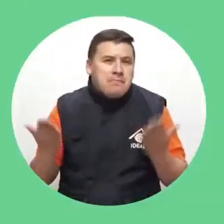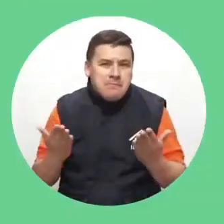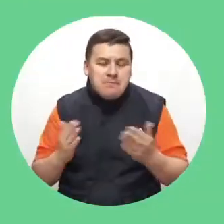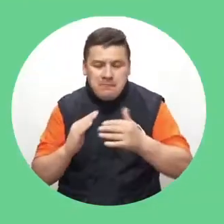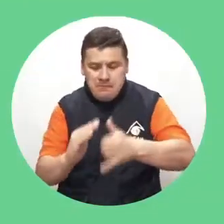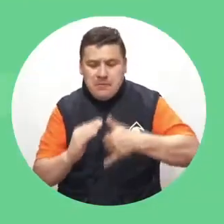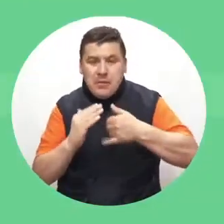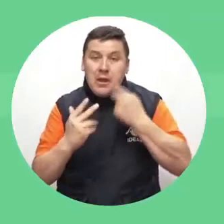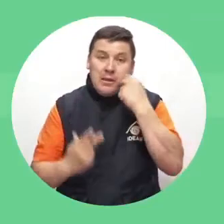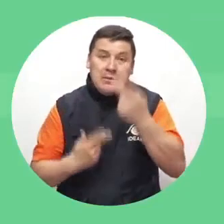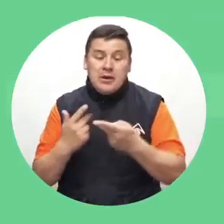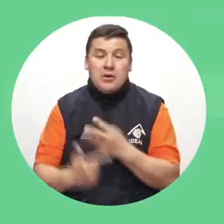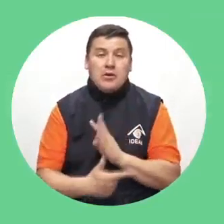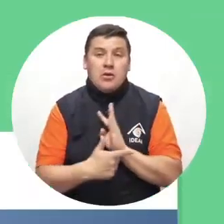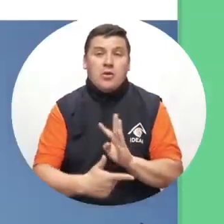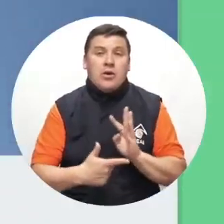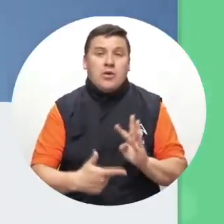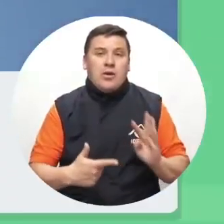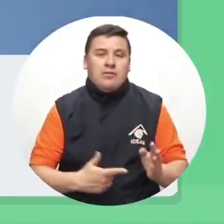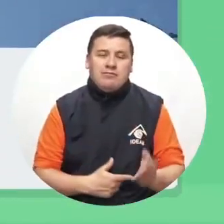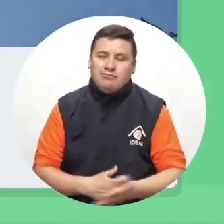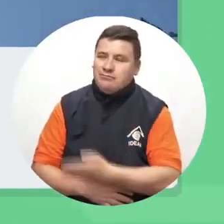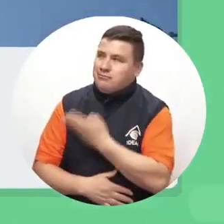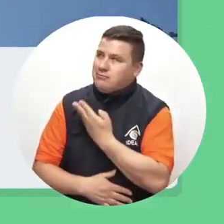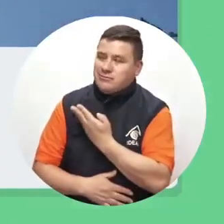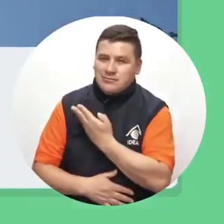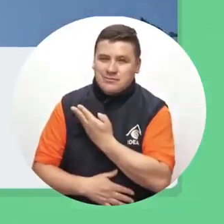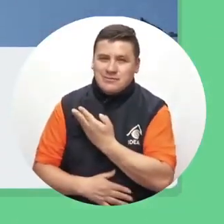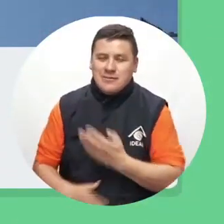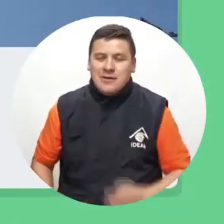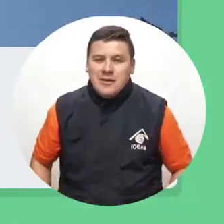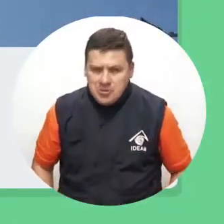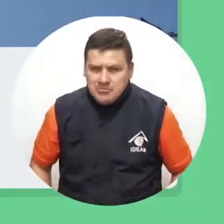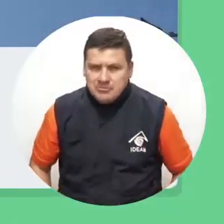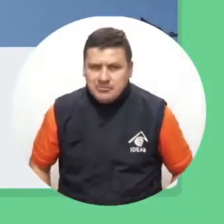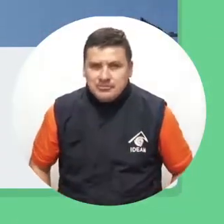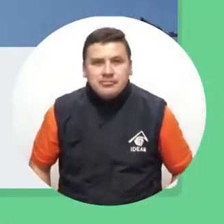Para mayor información sobre el pronóstico del tiempo, visítenos en